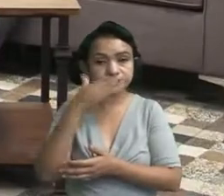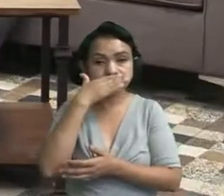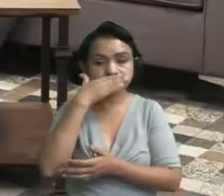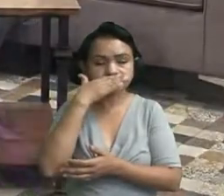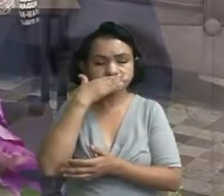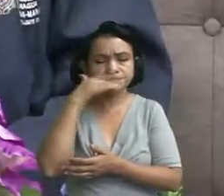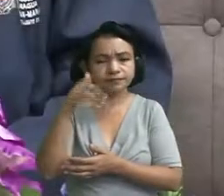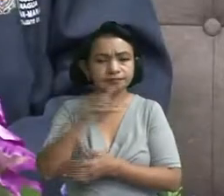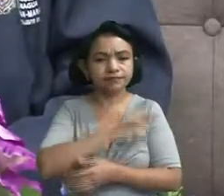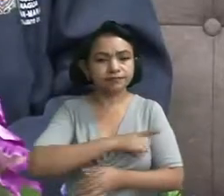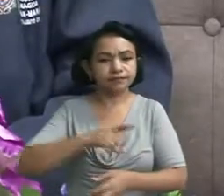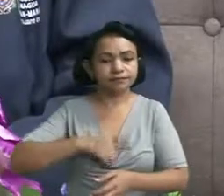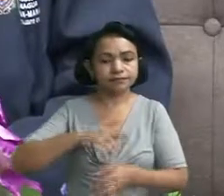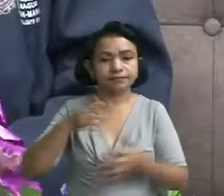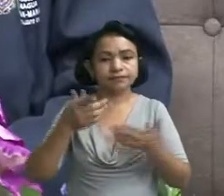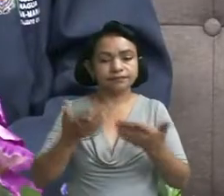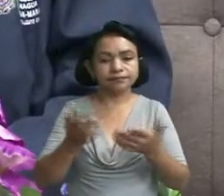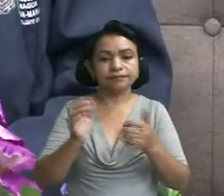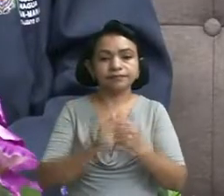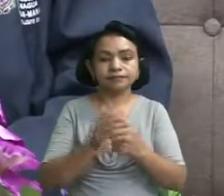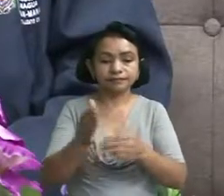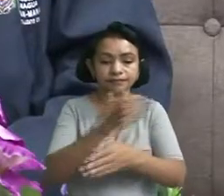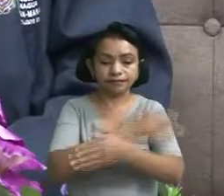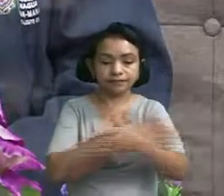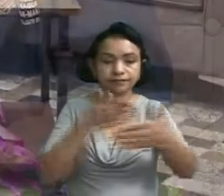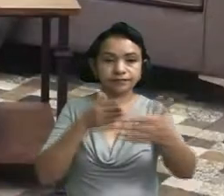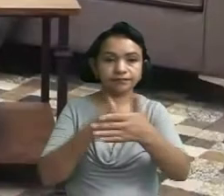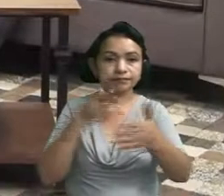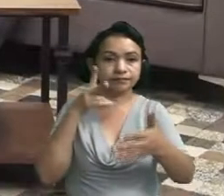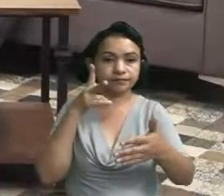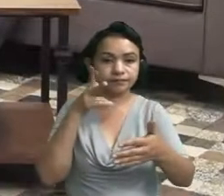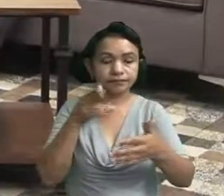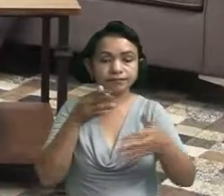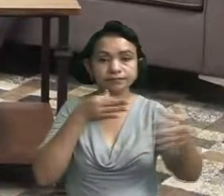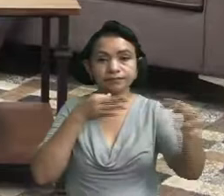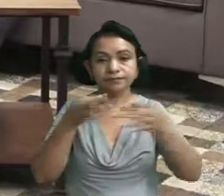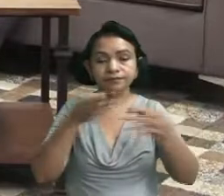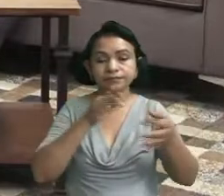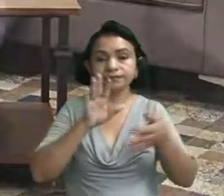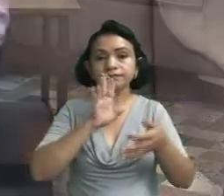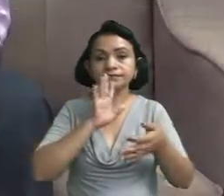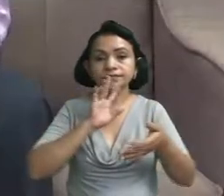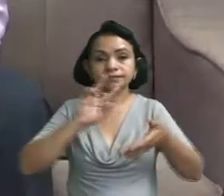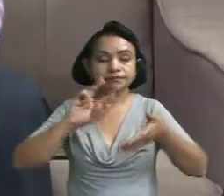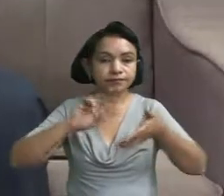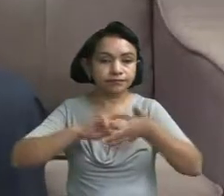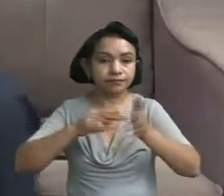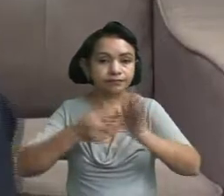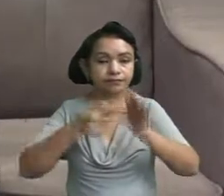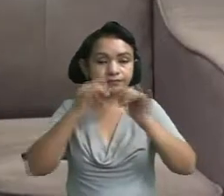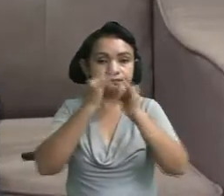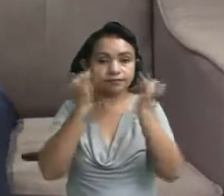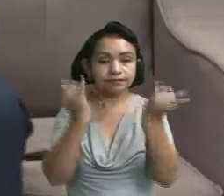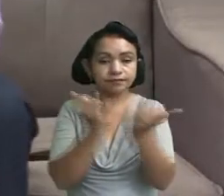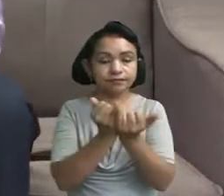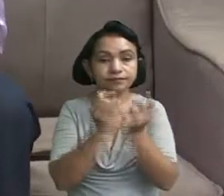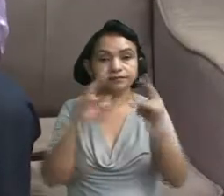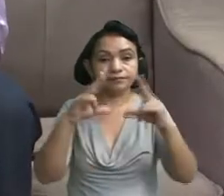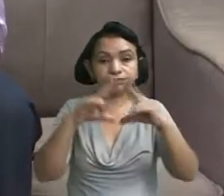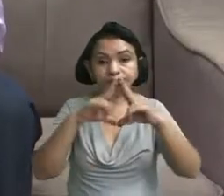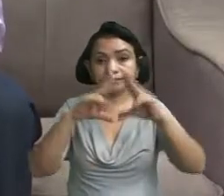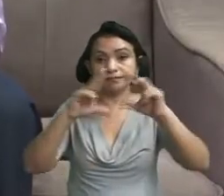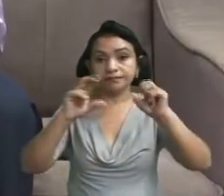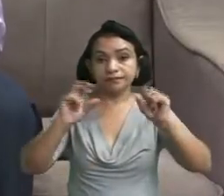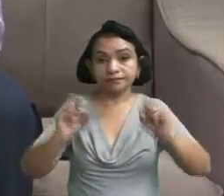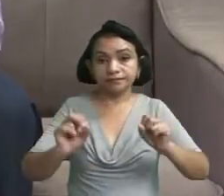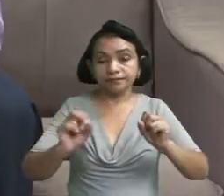Liberación Nacional. Diputado, pues antes de ir a la pausa, usted mencionaba un poquito lo que significa las perspectivas internacionales de Nicaragua a partir,